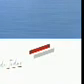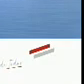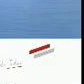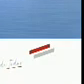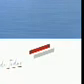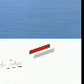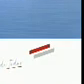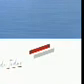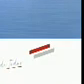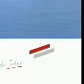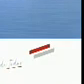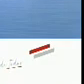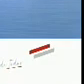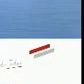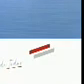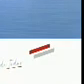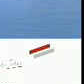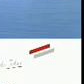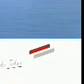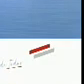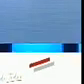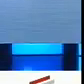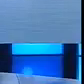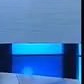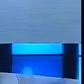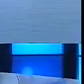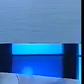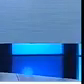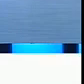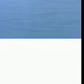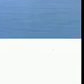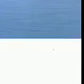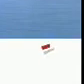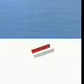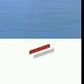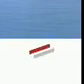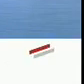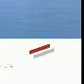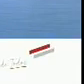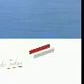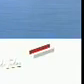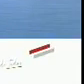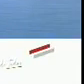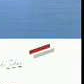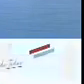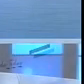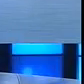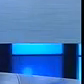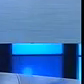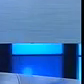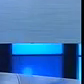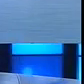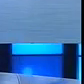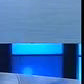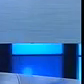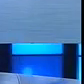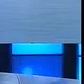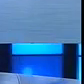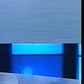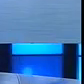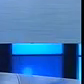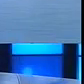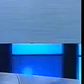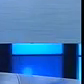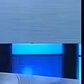entrega y vocación. Profamilia, tu red de salud al alcance de todos. Ahora, contarles en otros temas